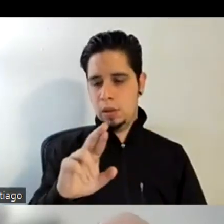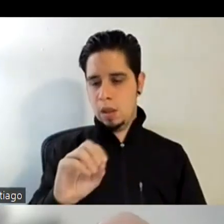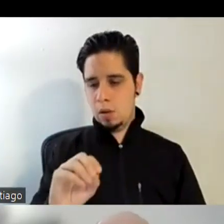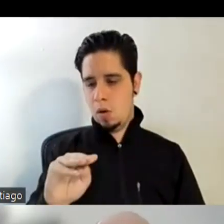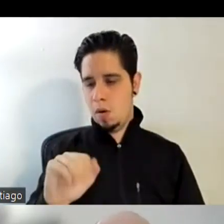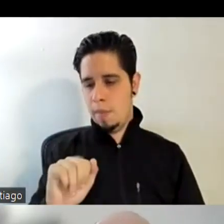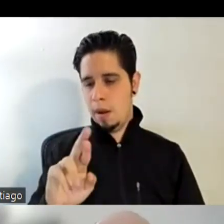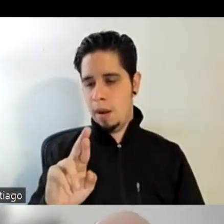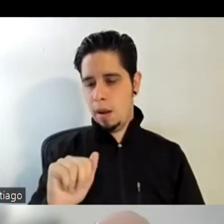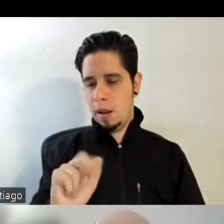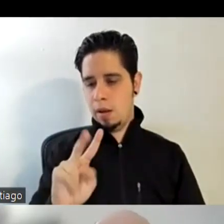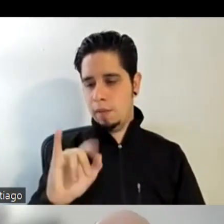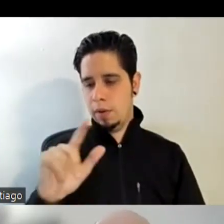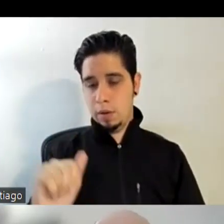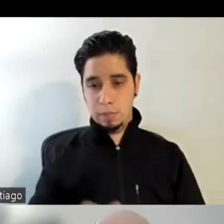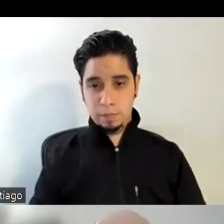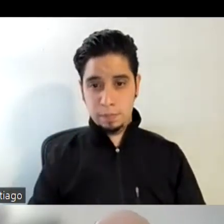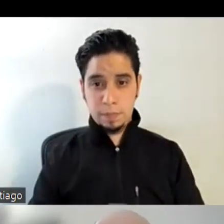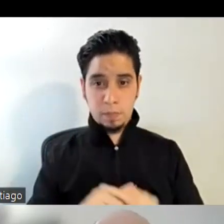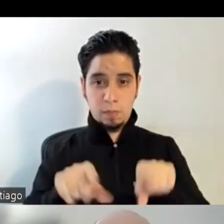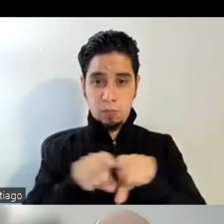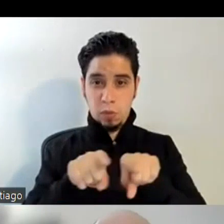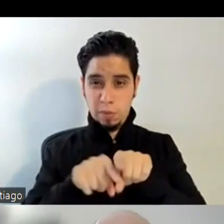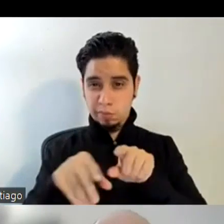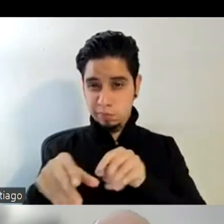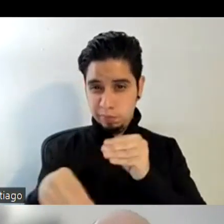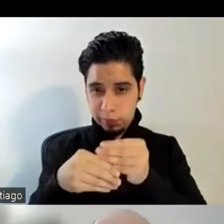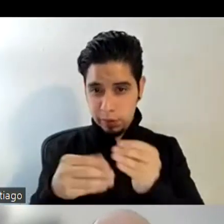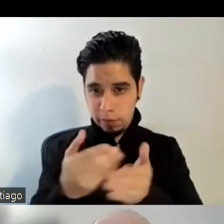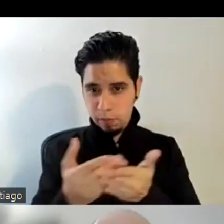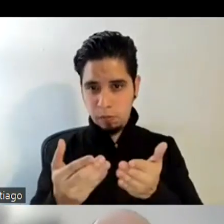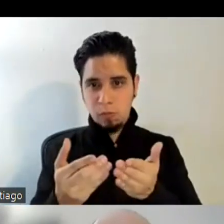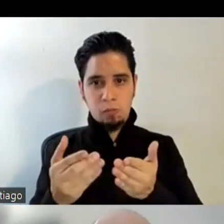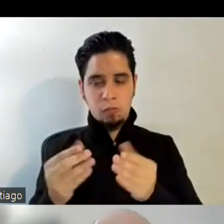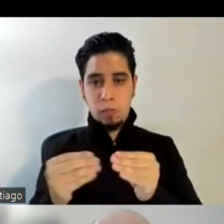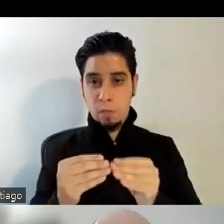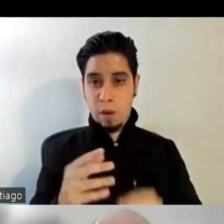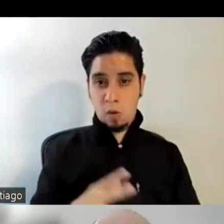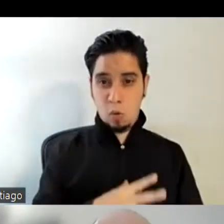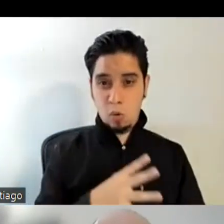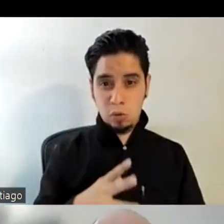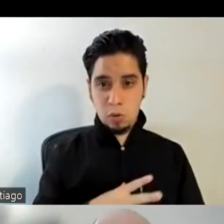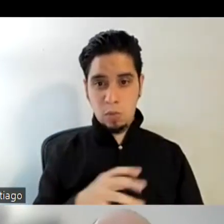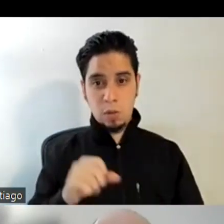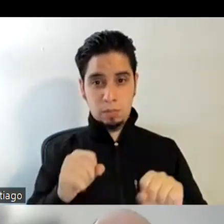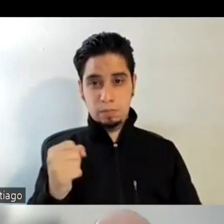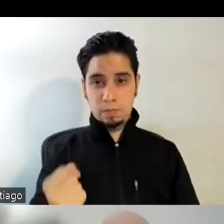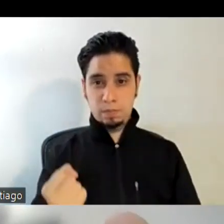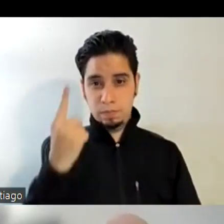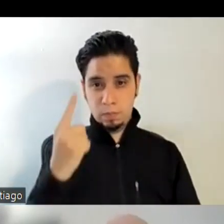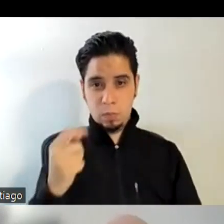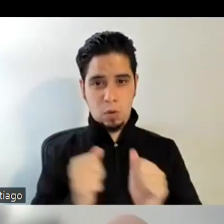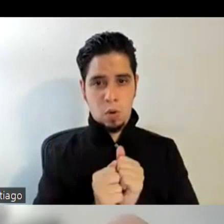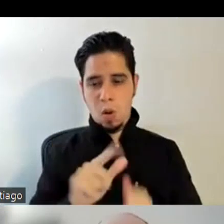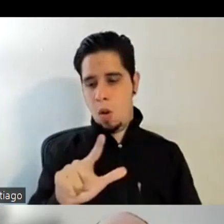montaje, e incluso lo salpiqué con un matiz que ya el nivel más culto entenderá, hasta con Lolita Lebrón, porque yo